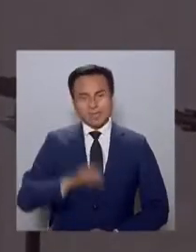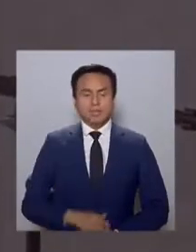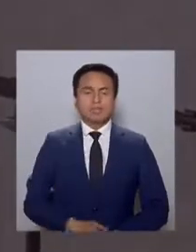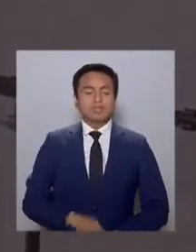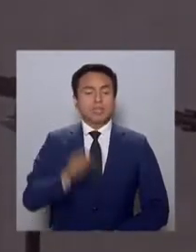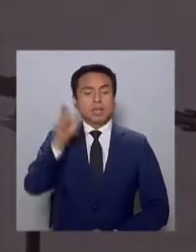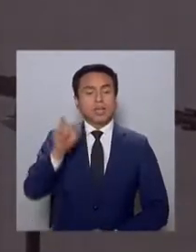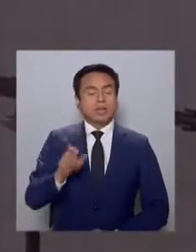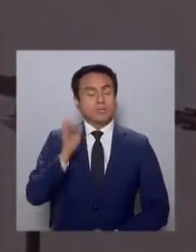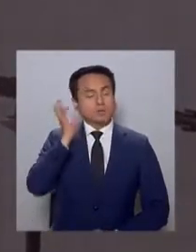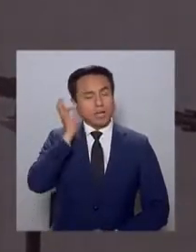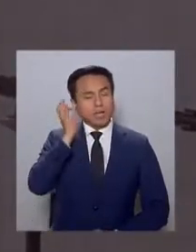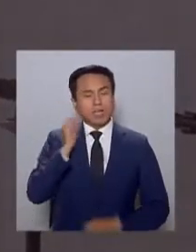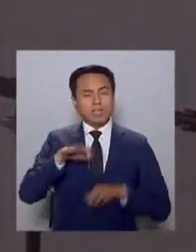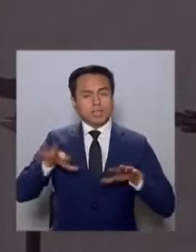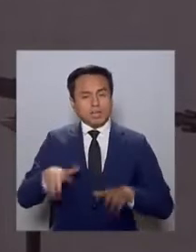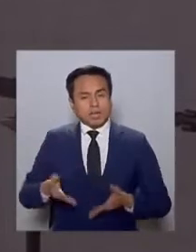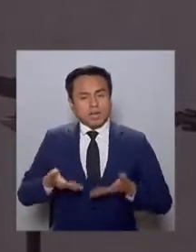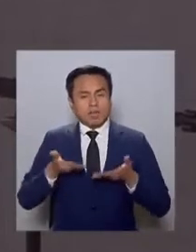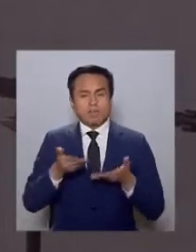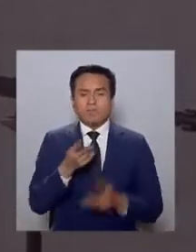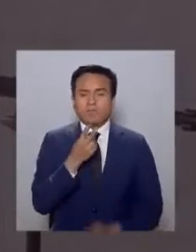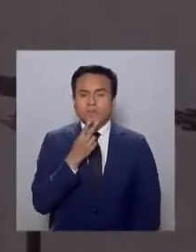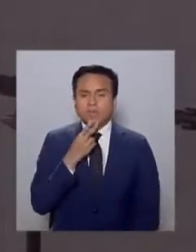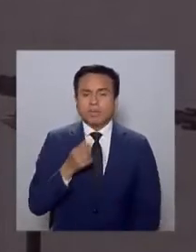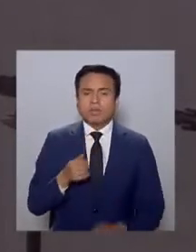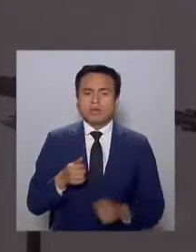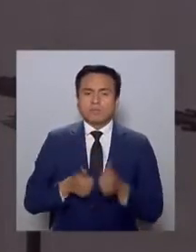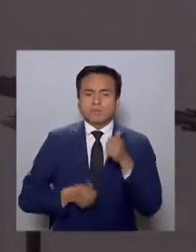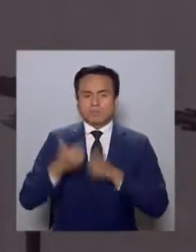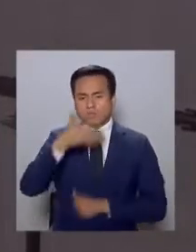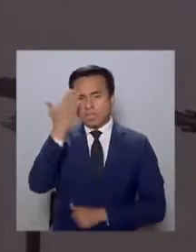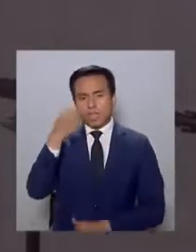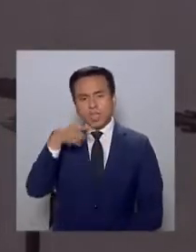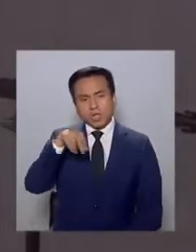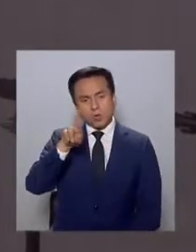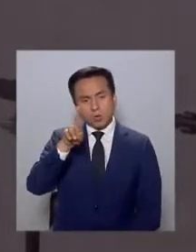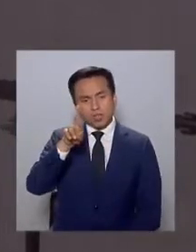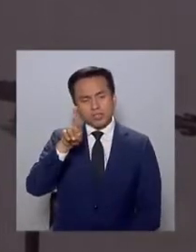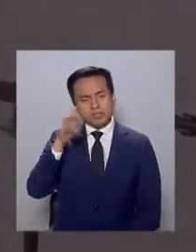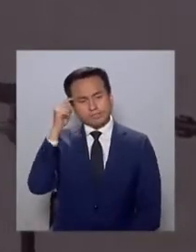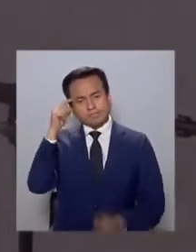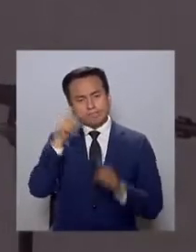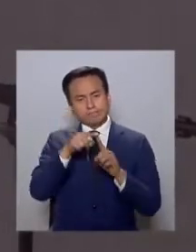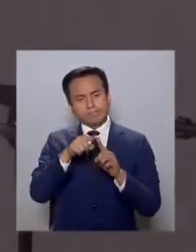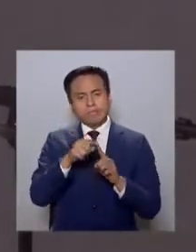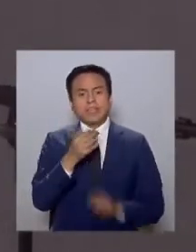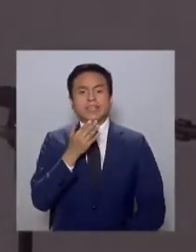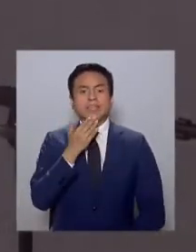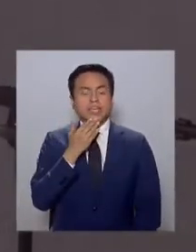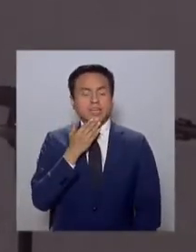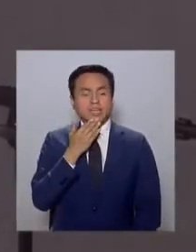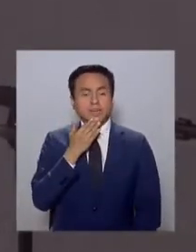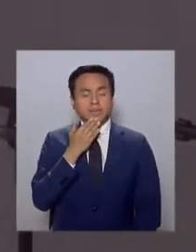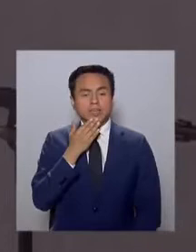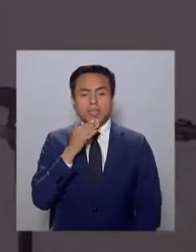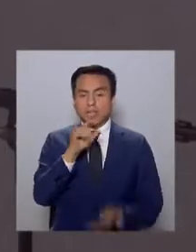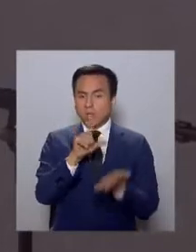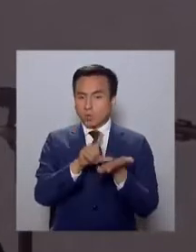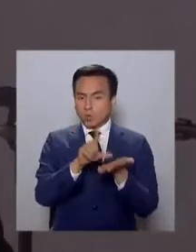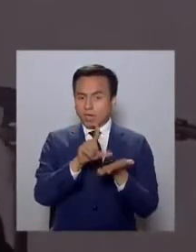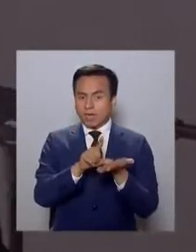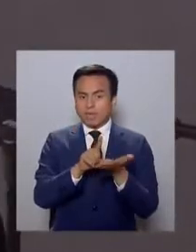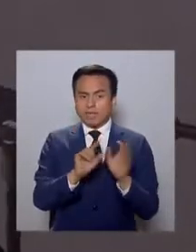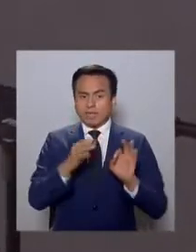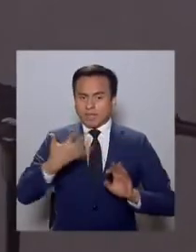una mujer que ha dedicado su vida profesional al norte, en además un lugar